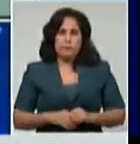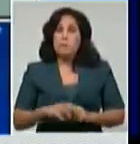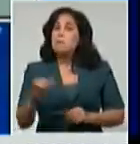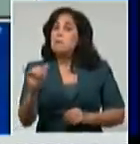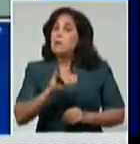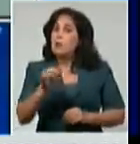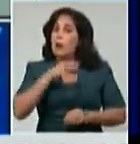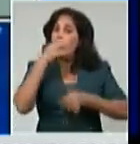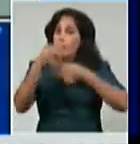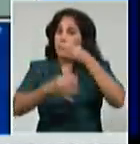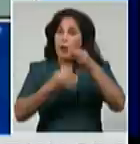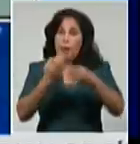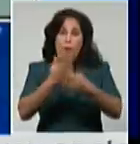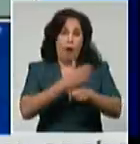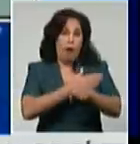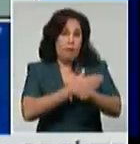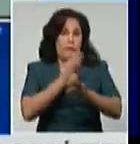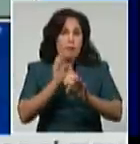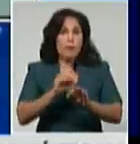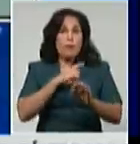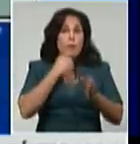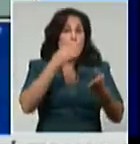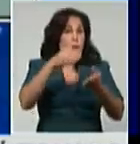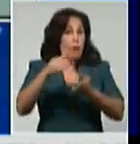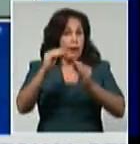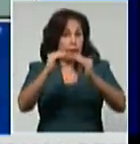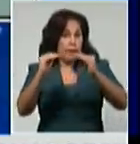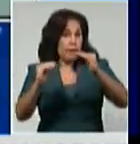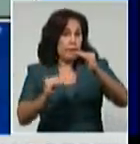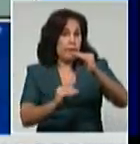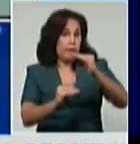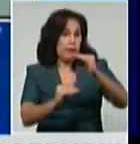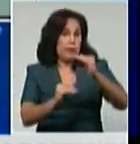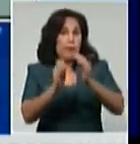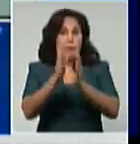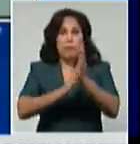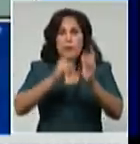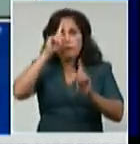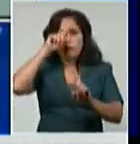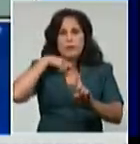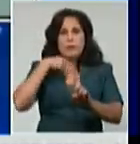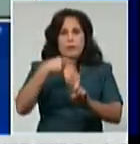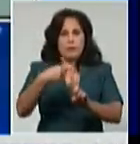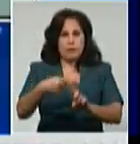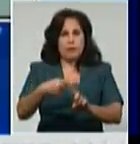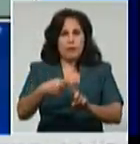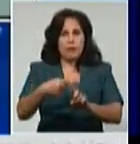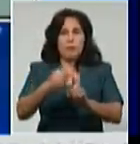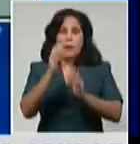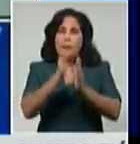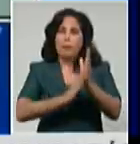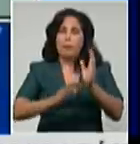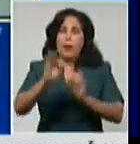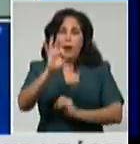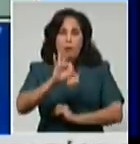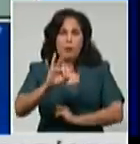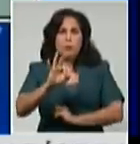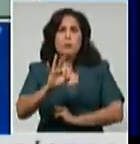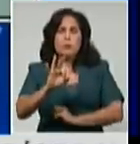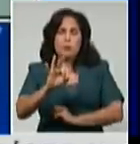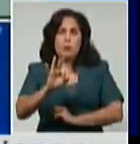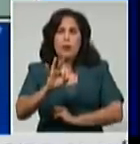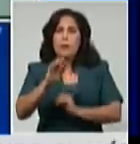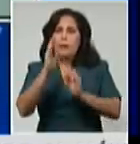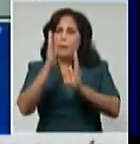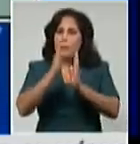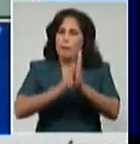dicho, es la letalidad inferior a la del mes de septiembre, a la del mes de octubre, a la del mes